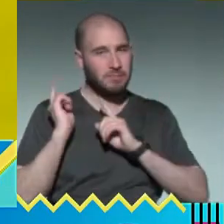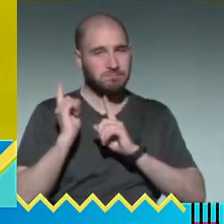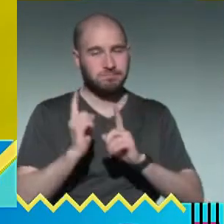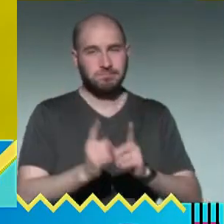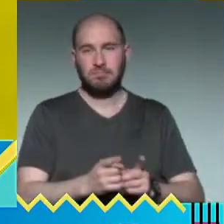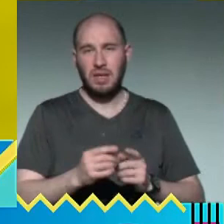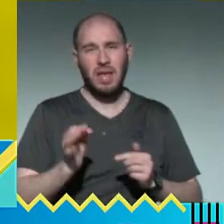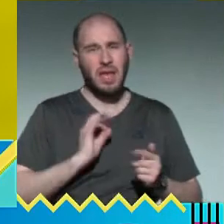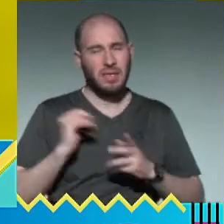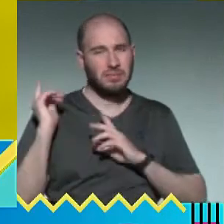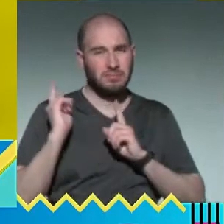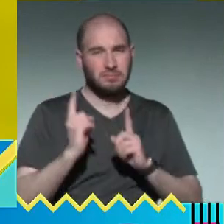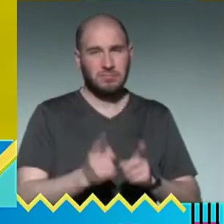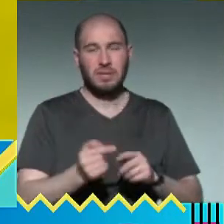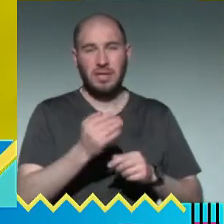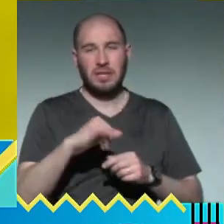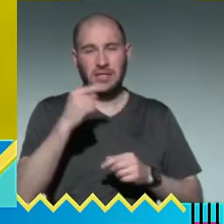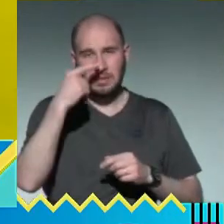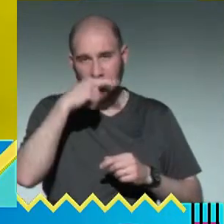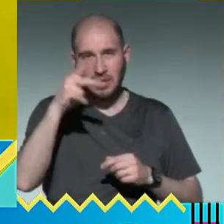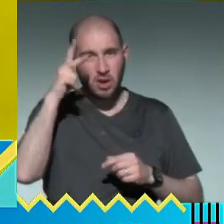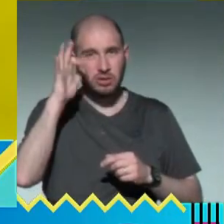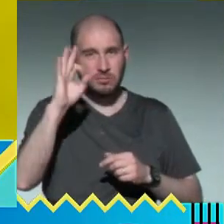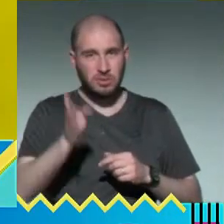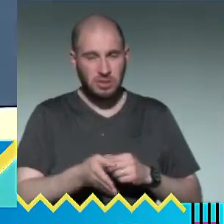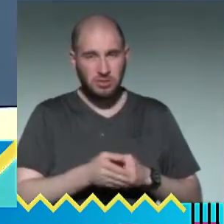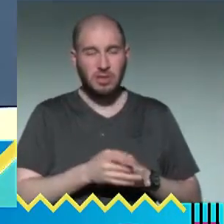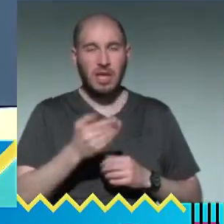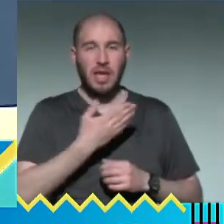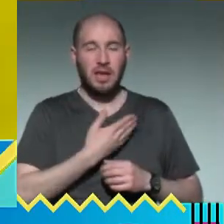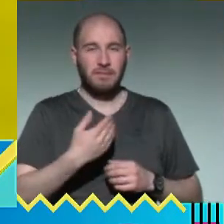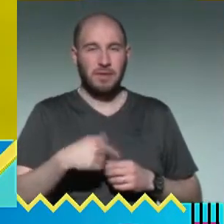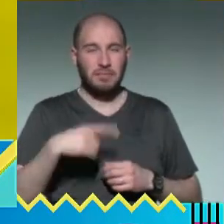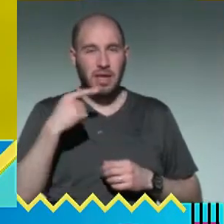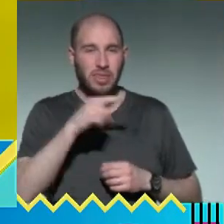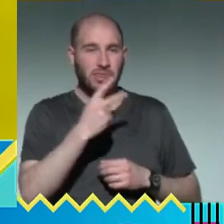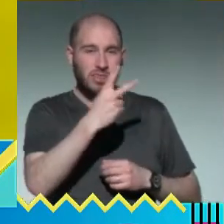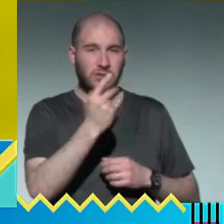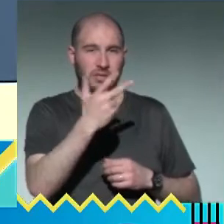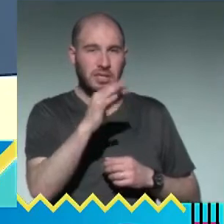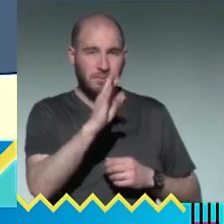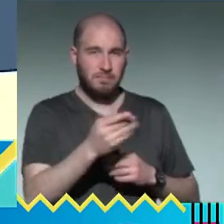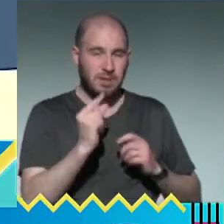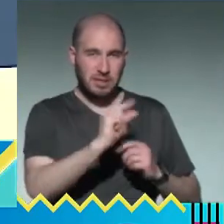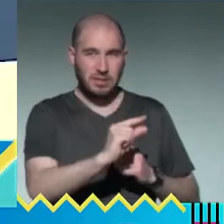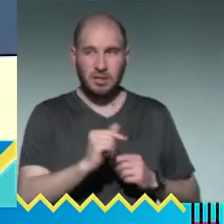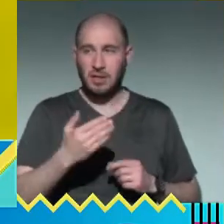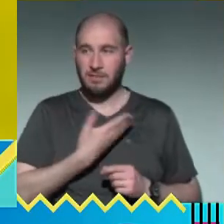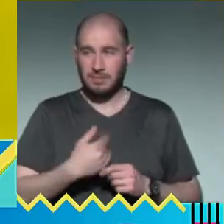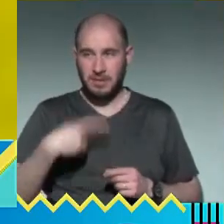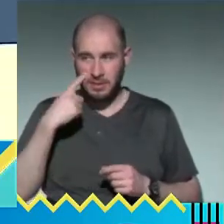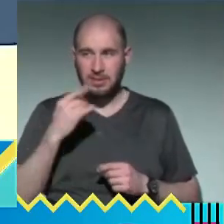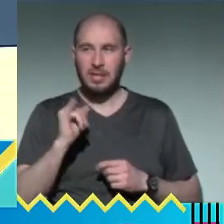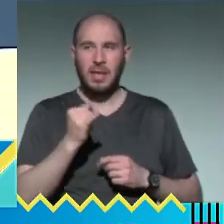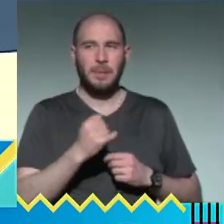que viene de hace mucho tiempo, a tasa del 7, del 8%, ¿Y ahora el fondo te presta presta al 2, al 3 te presta el fondo. Entonces, el fondo. Por pero